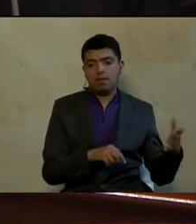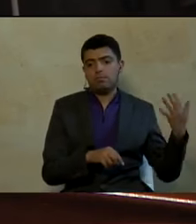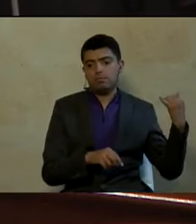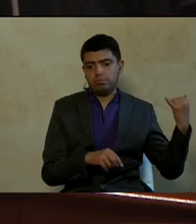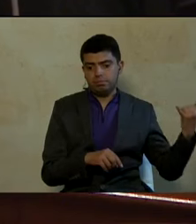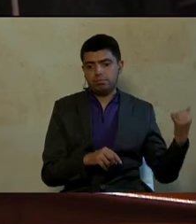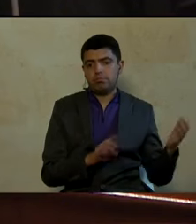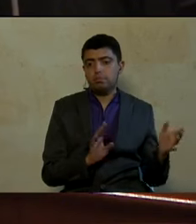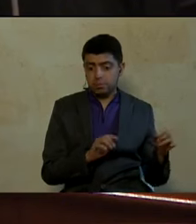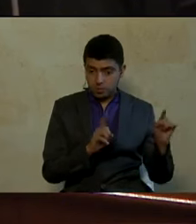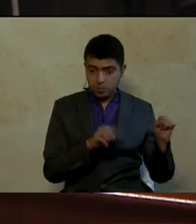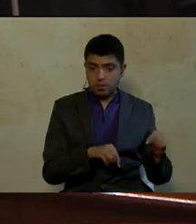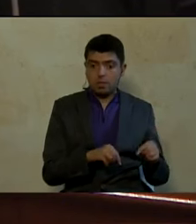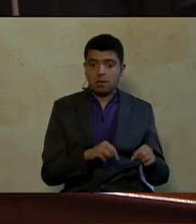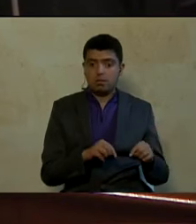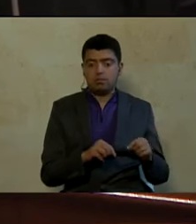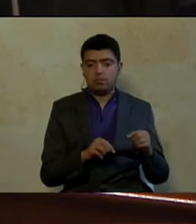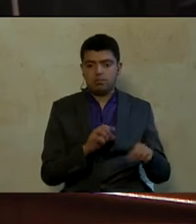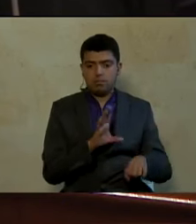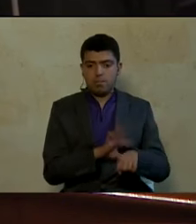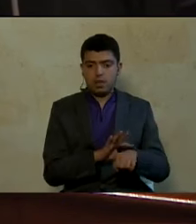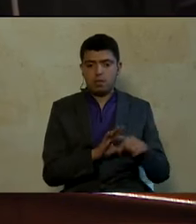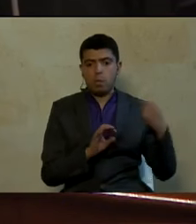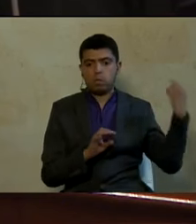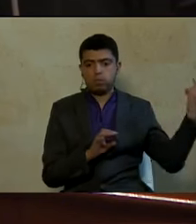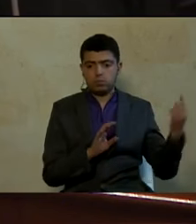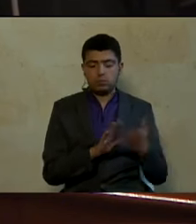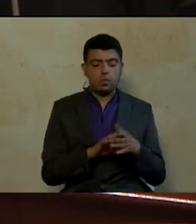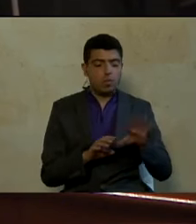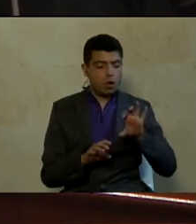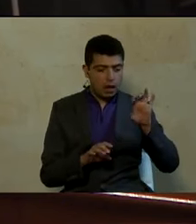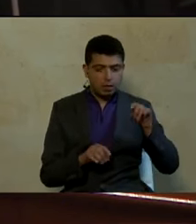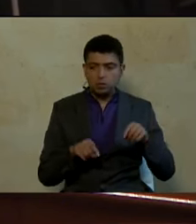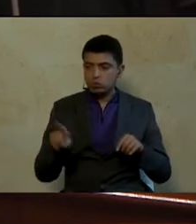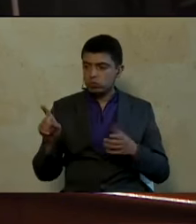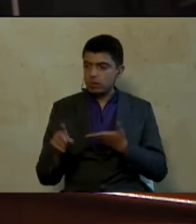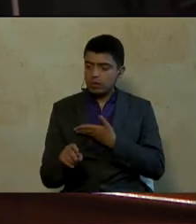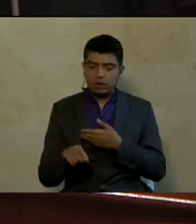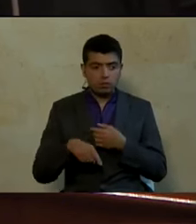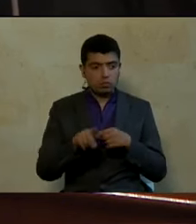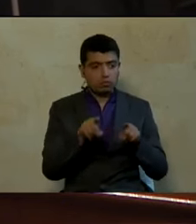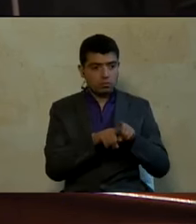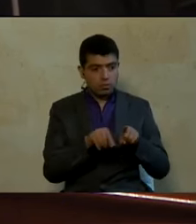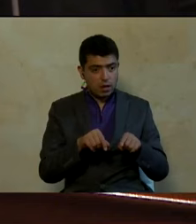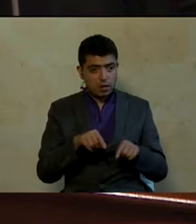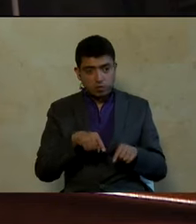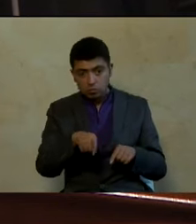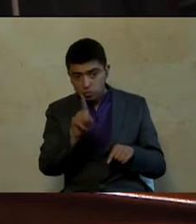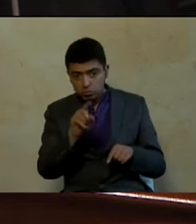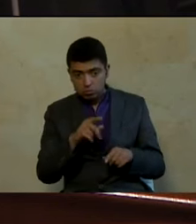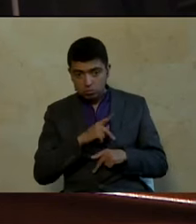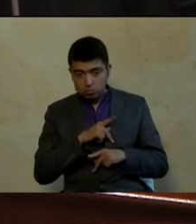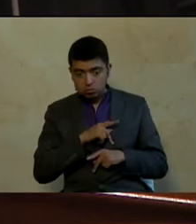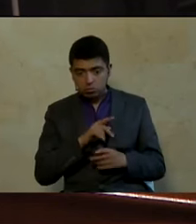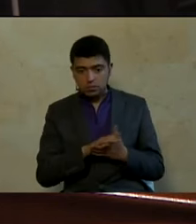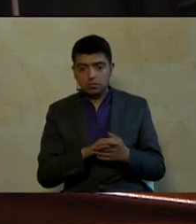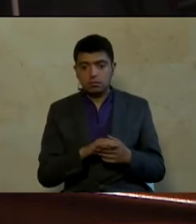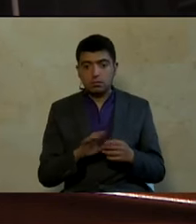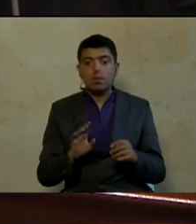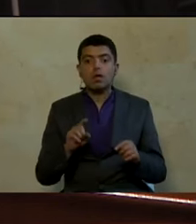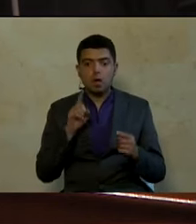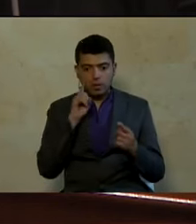generales los que traten el cáncer de su mamá su hermana el suyo propio para eso son los